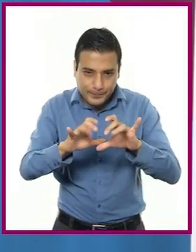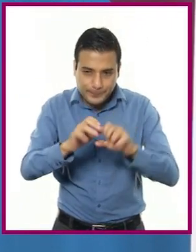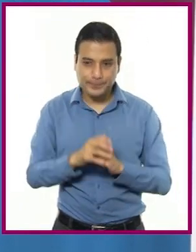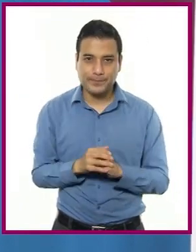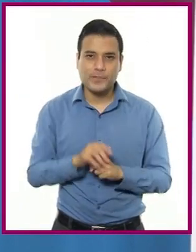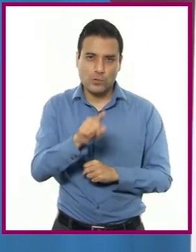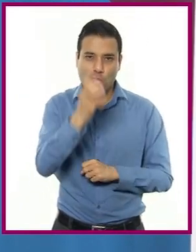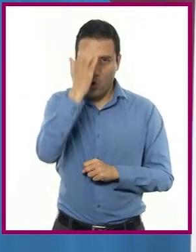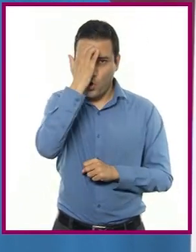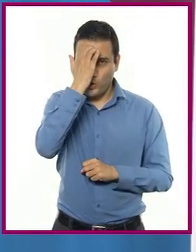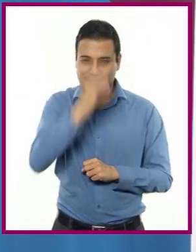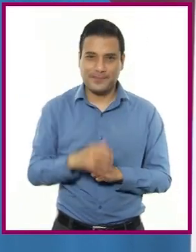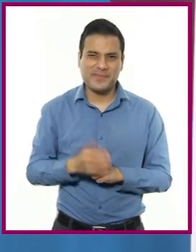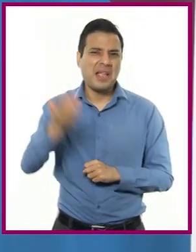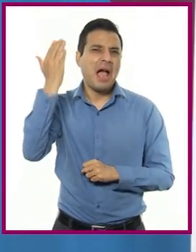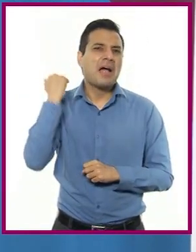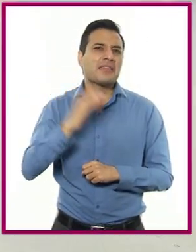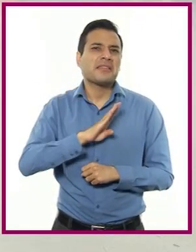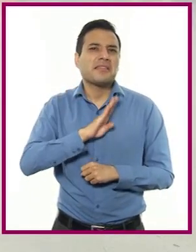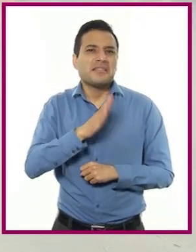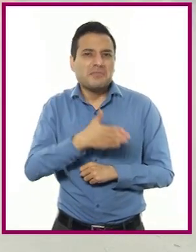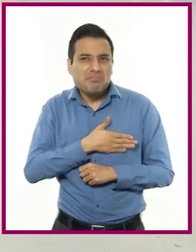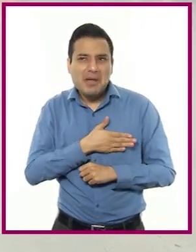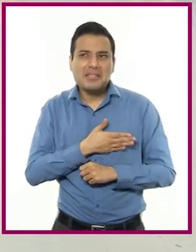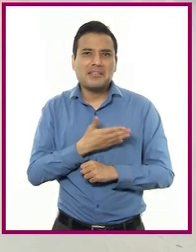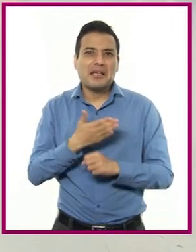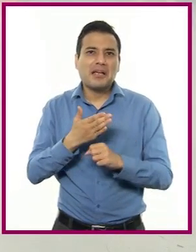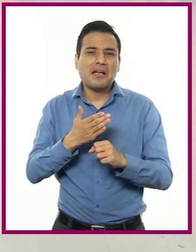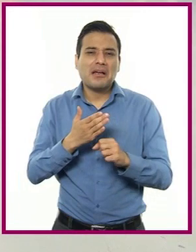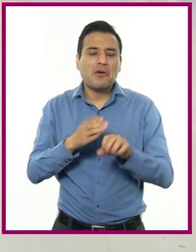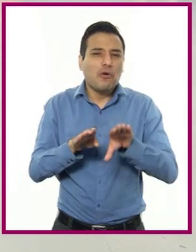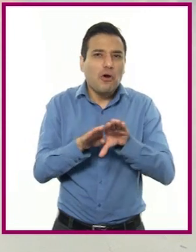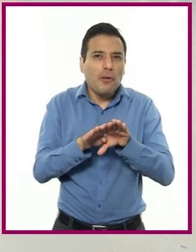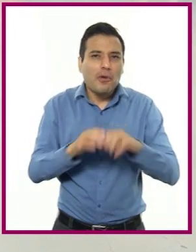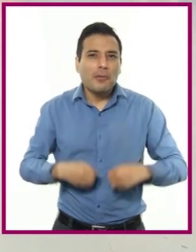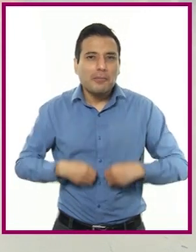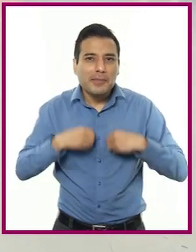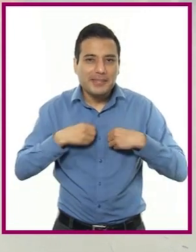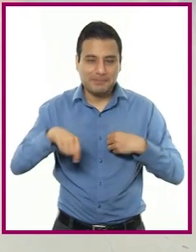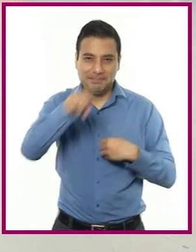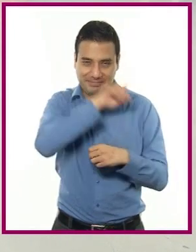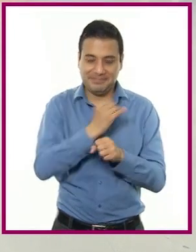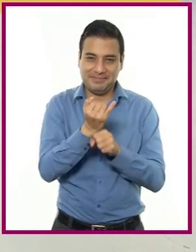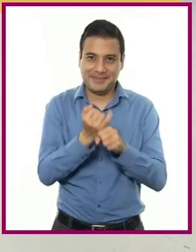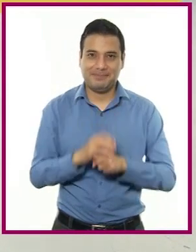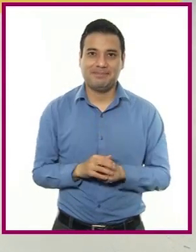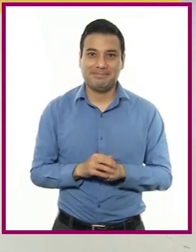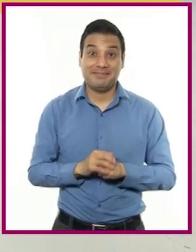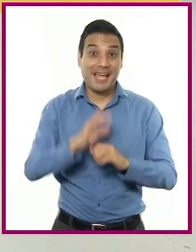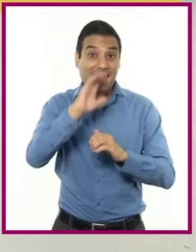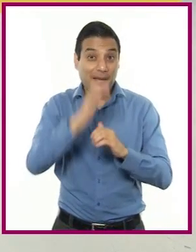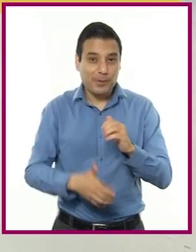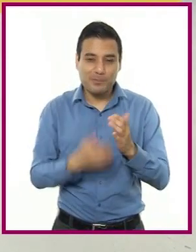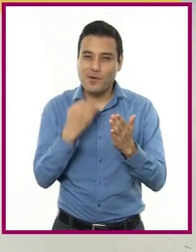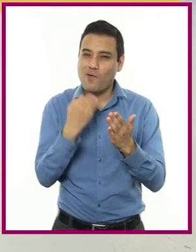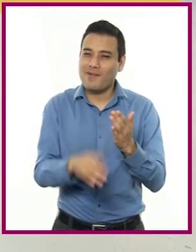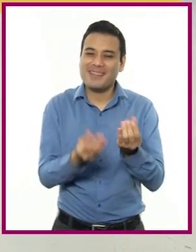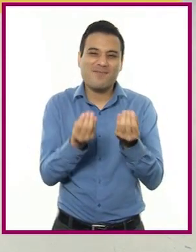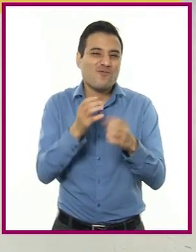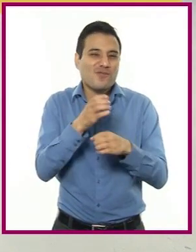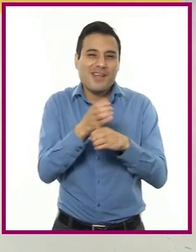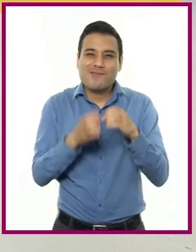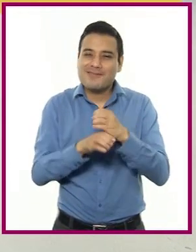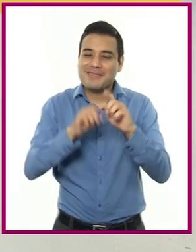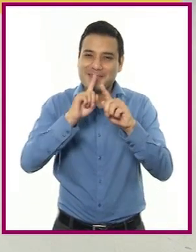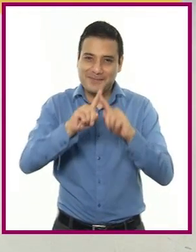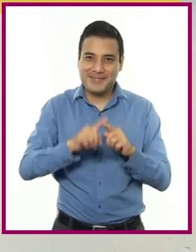conocer más acerca de la sociedad virreinal. ¡Listo! Listo, terminamos, pero aún nos queda mucho por